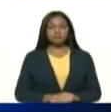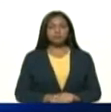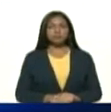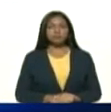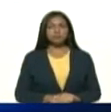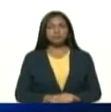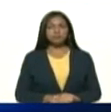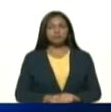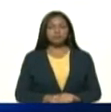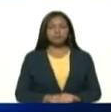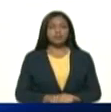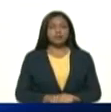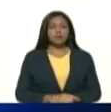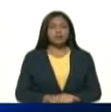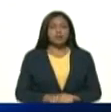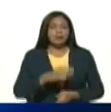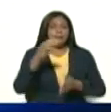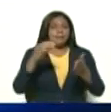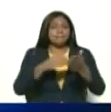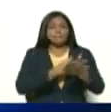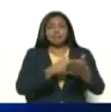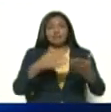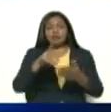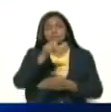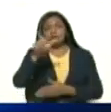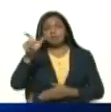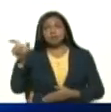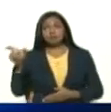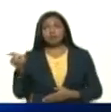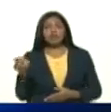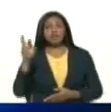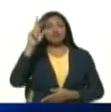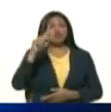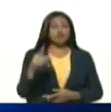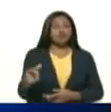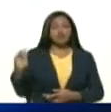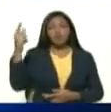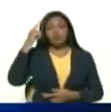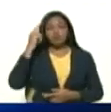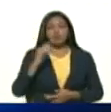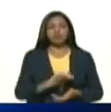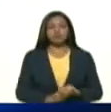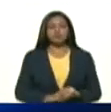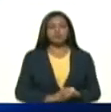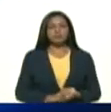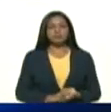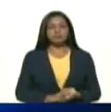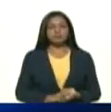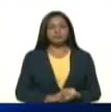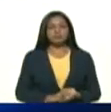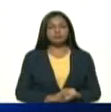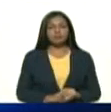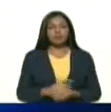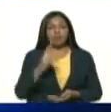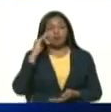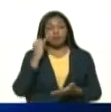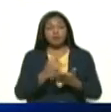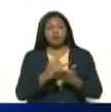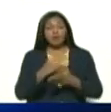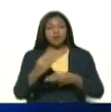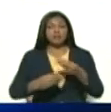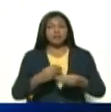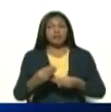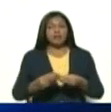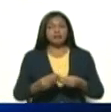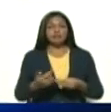a miles de familias, todos los días, a toda hora, y las pruebas que se están haciendo, lo que yo